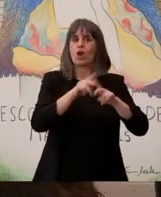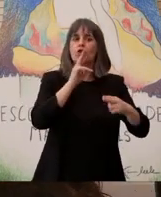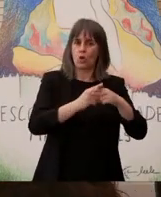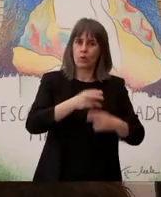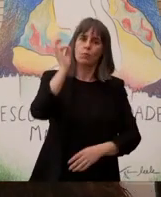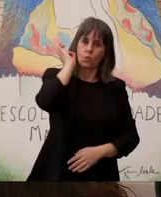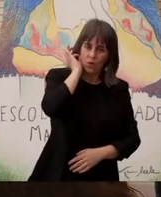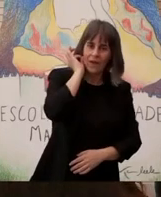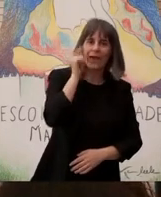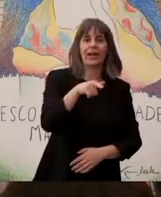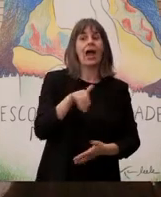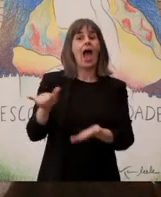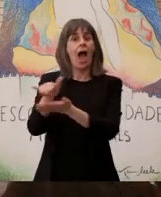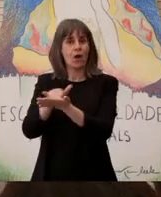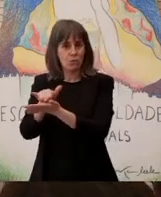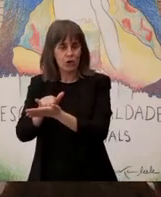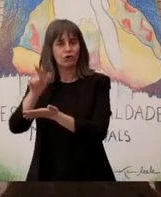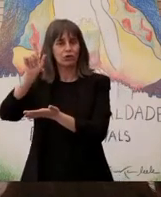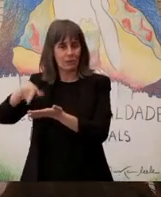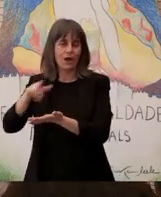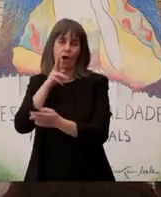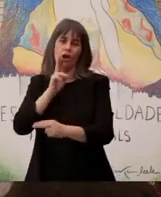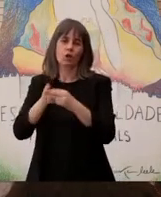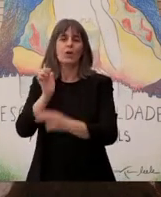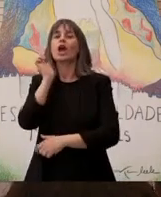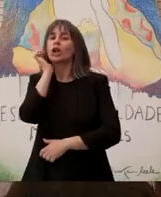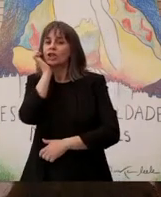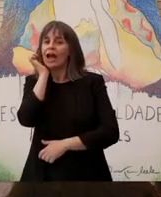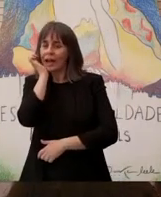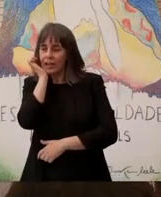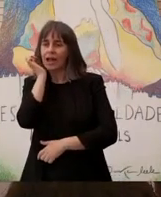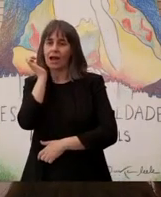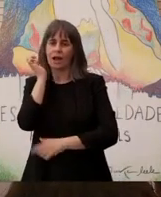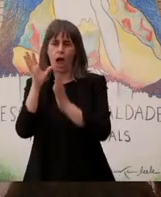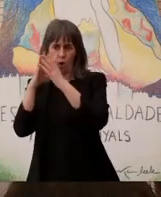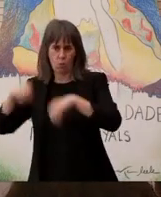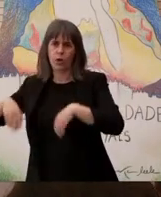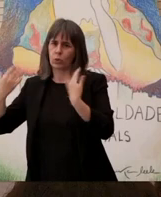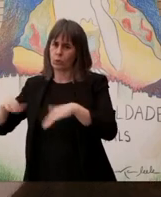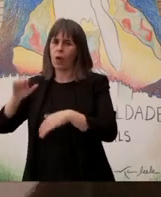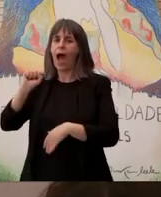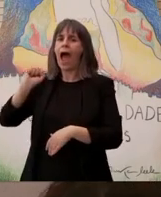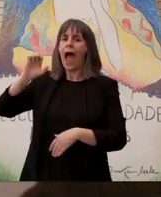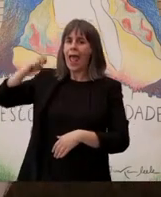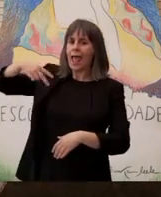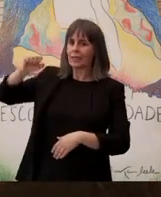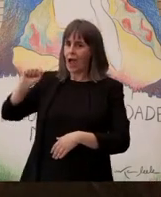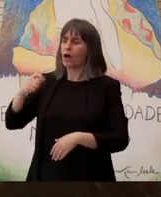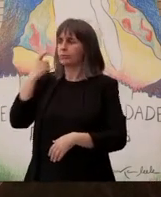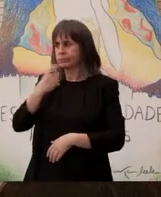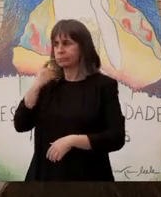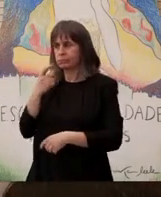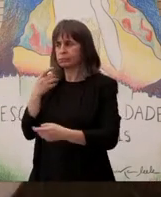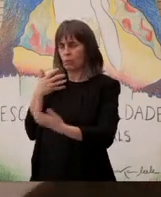o nombre por consenso Rosalía de Castro que también nos costó con aena anos horas y mucho tiempo